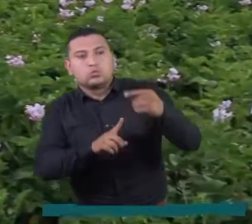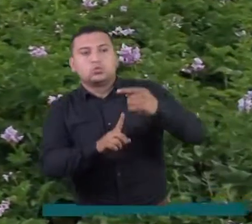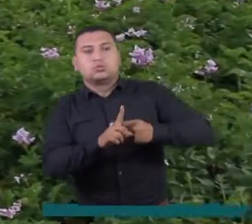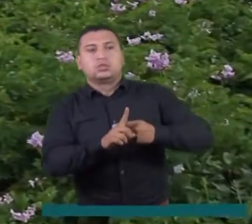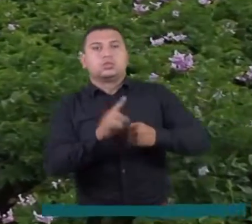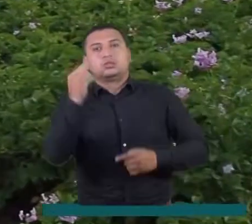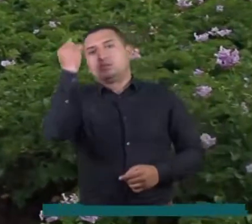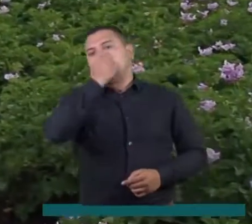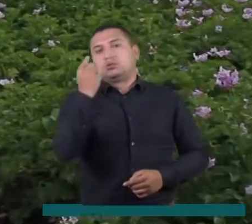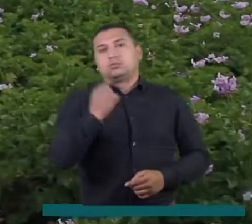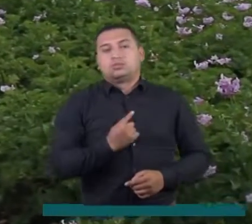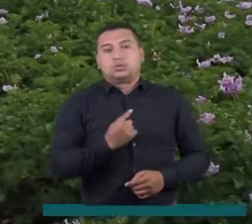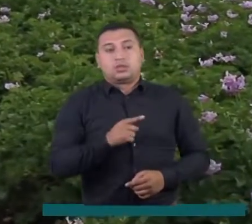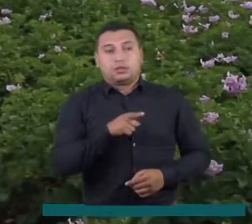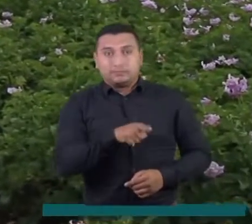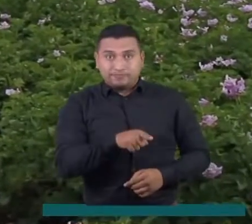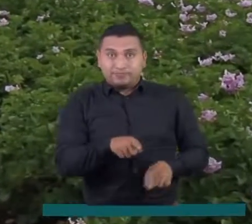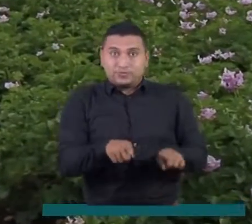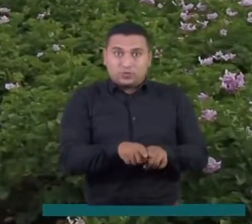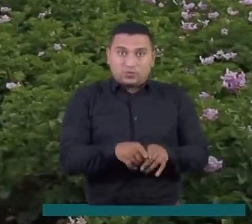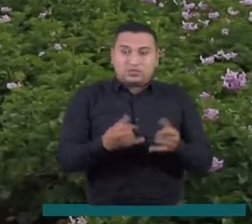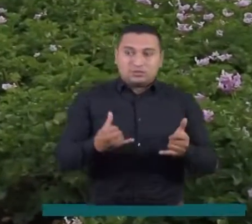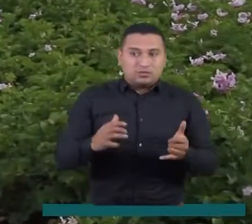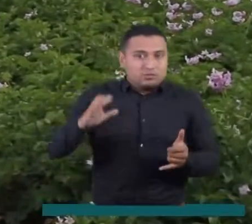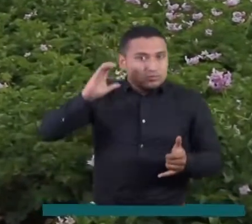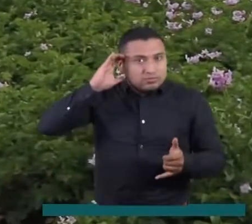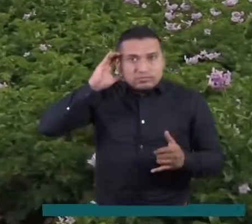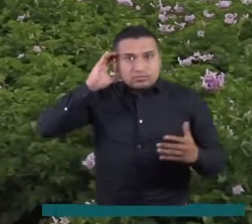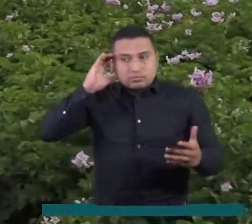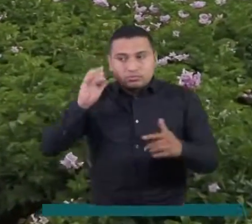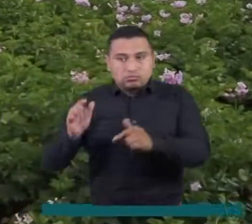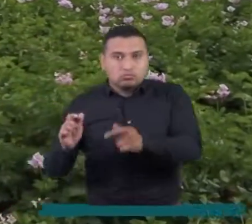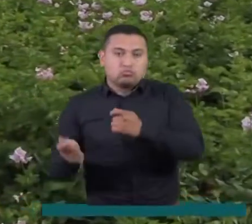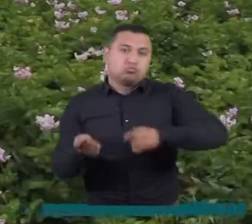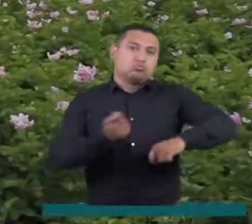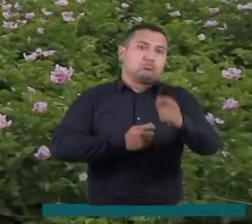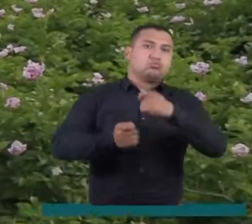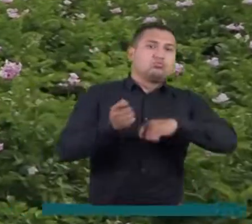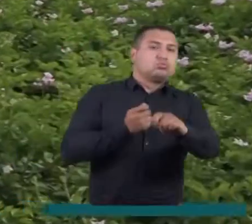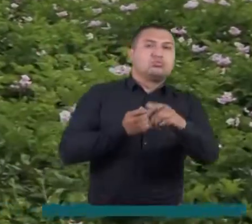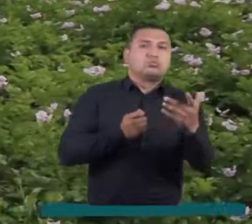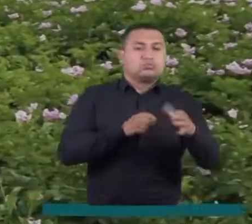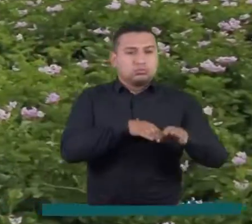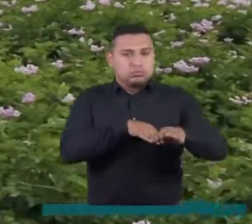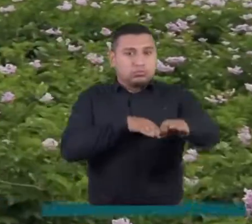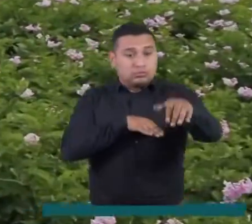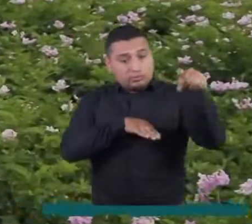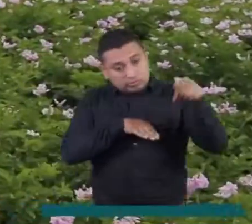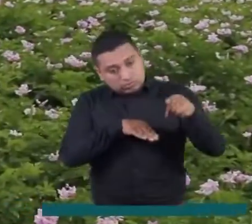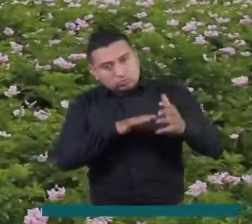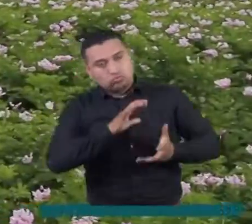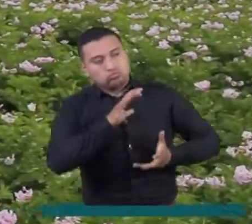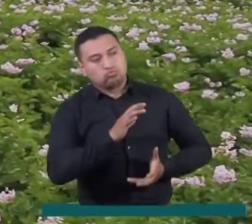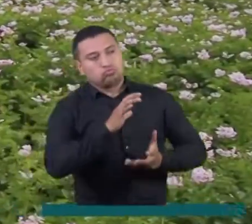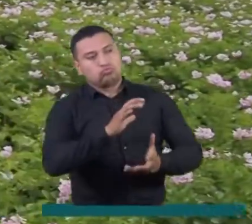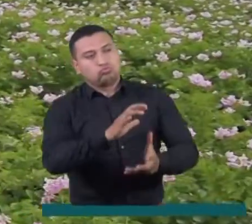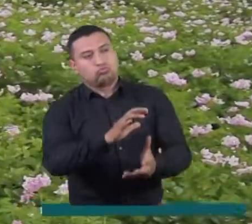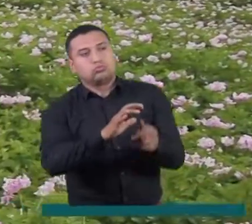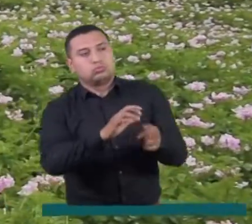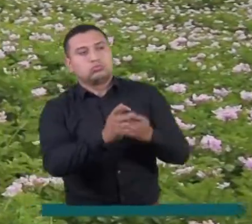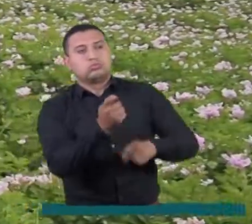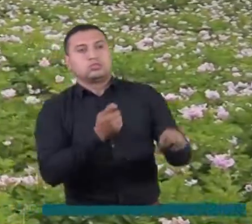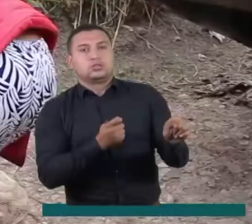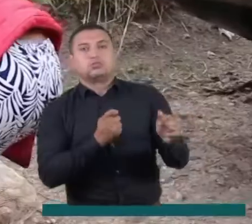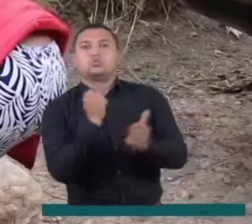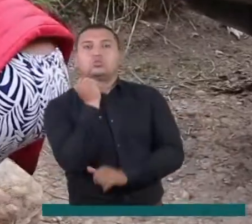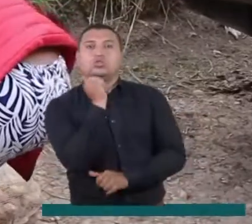mes de septiembre. Y al igual que están haciendo en este momento, tratará de ser vendida en las principales vías nacionales del departamento